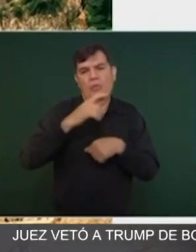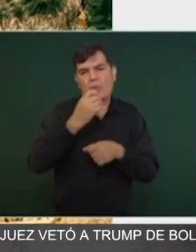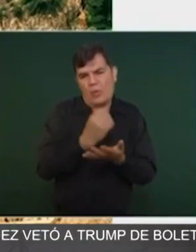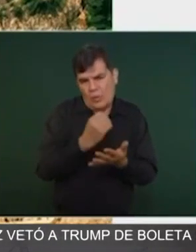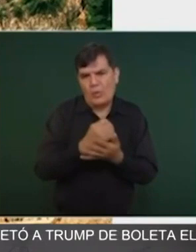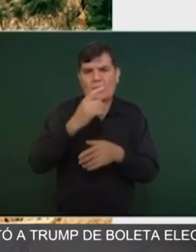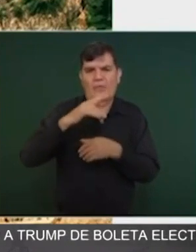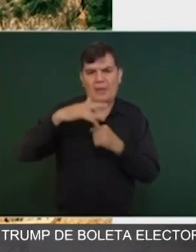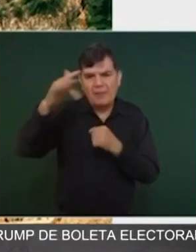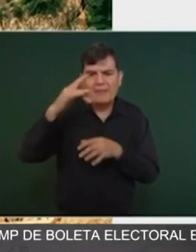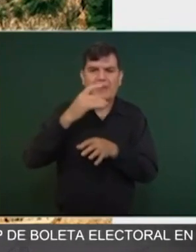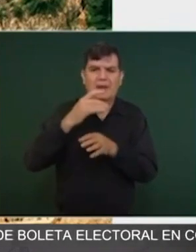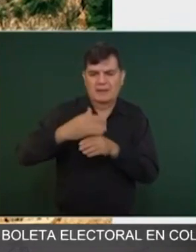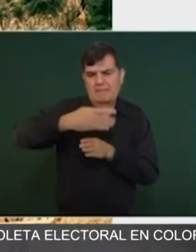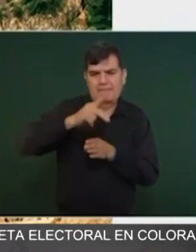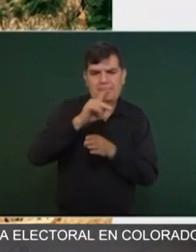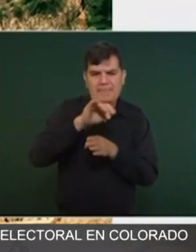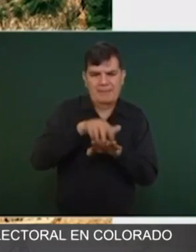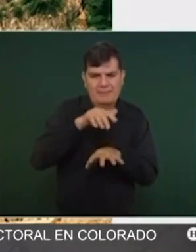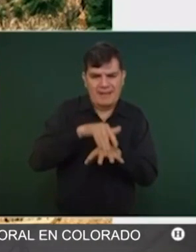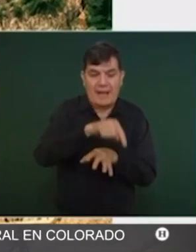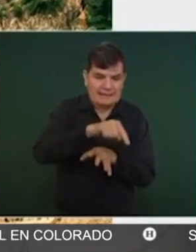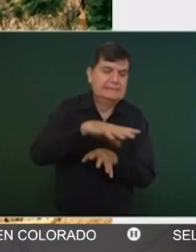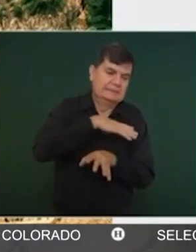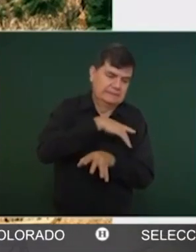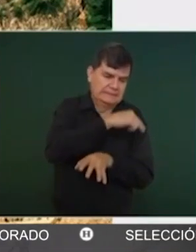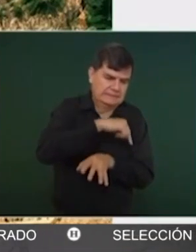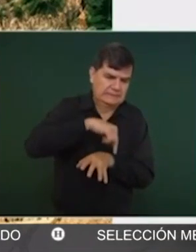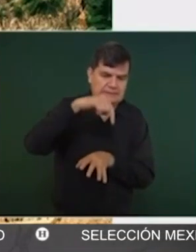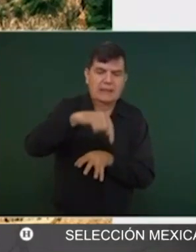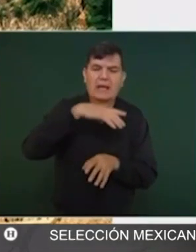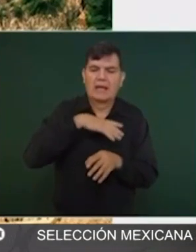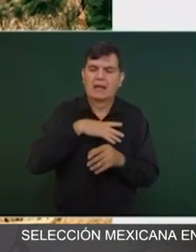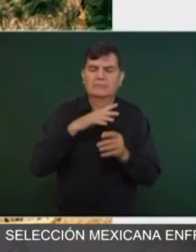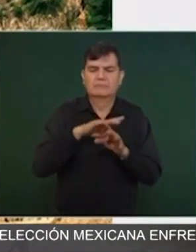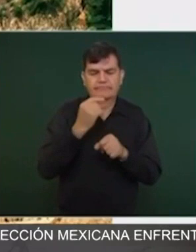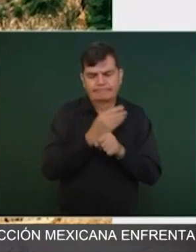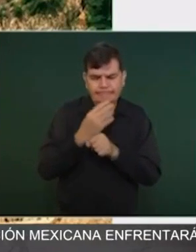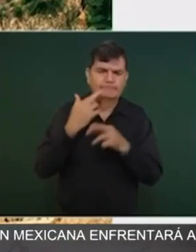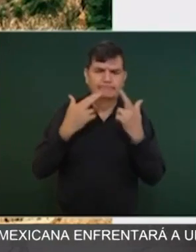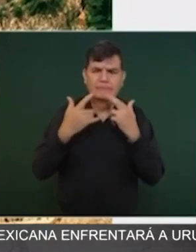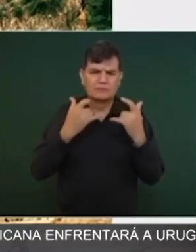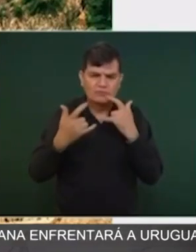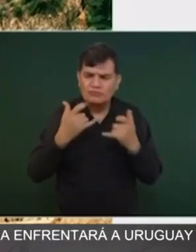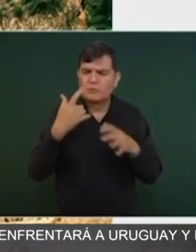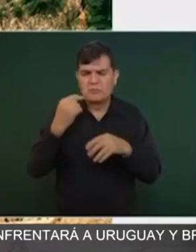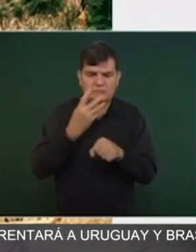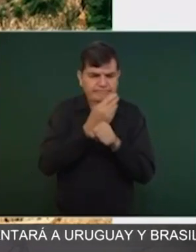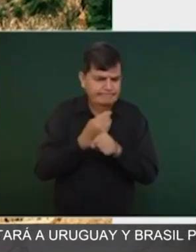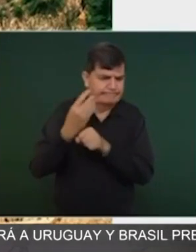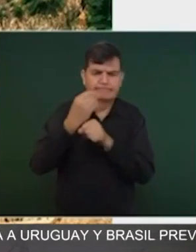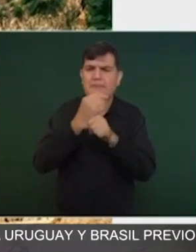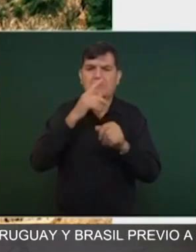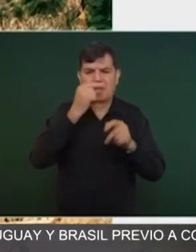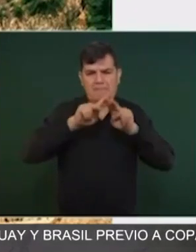y Pie de la Cuesta. Esta previsión, pues sin duda, se suma al esfuerzo que se realiza diariamente para la rehabilitación de